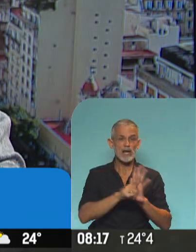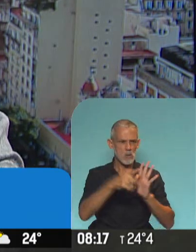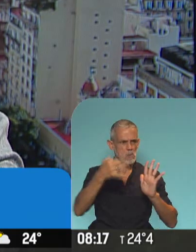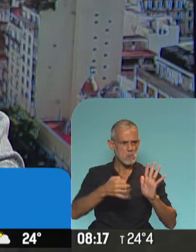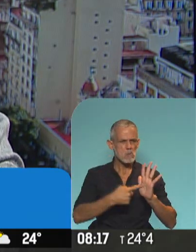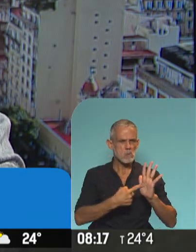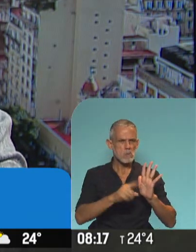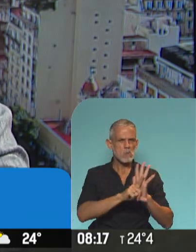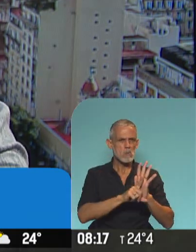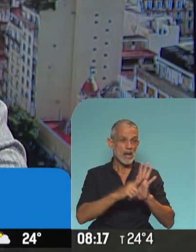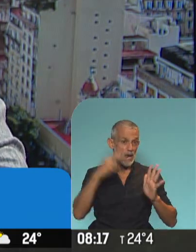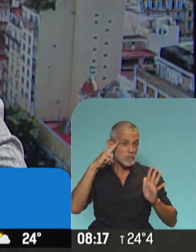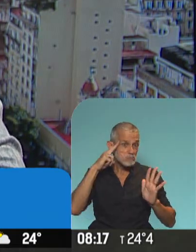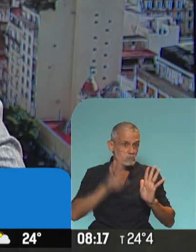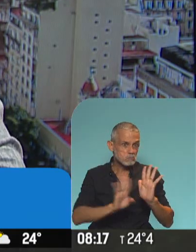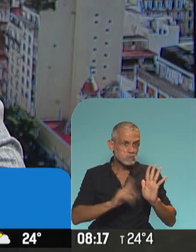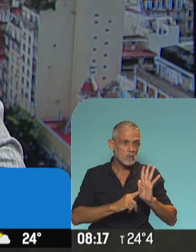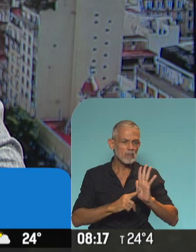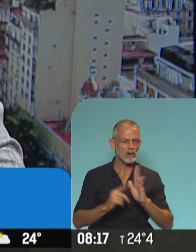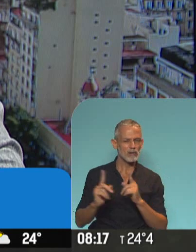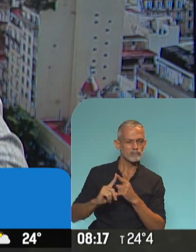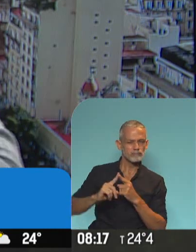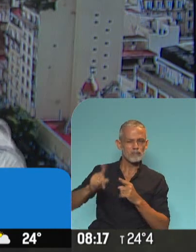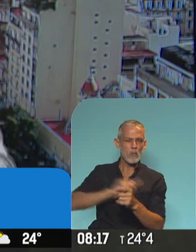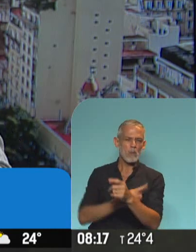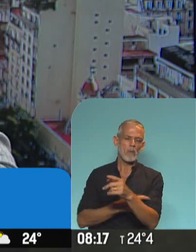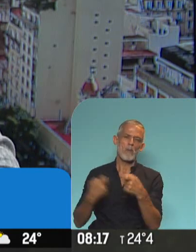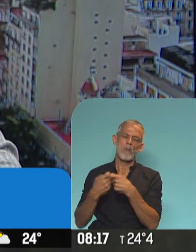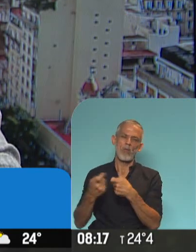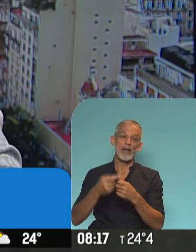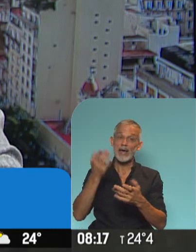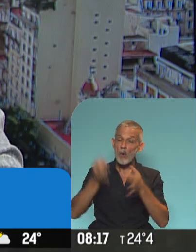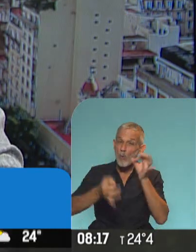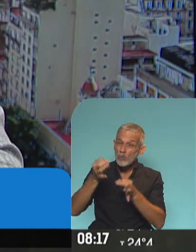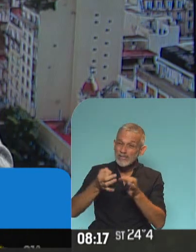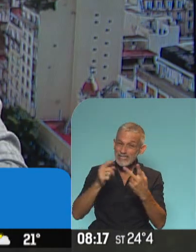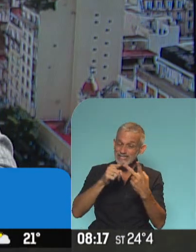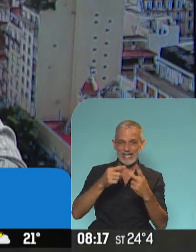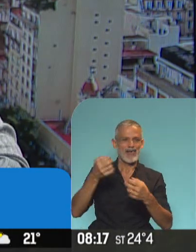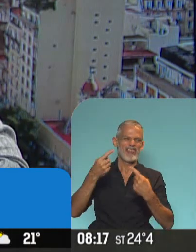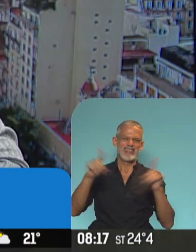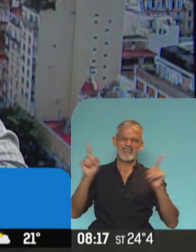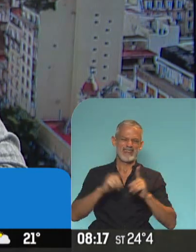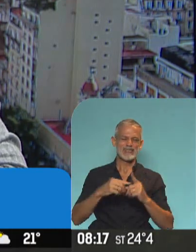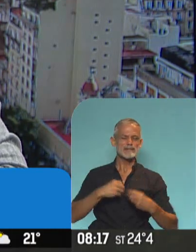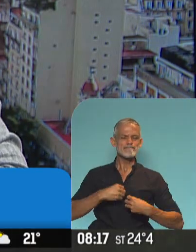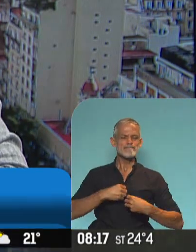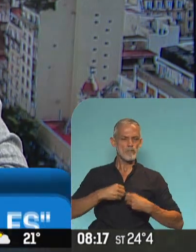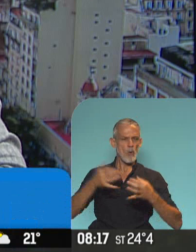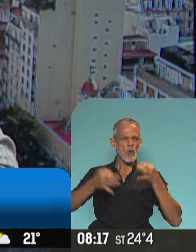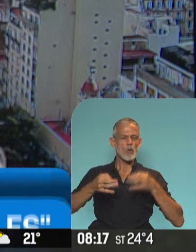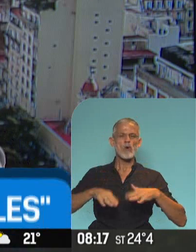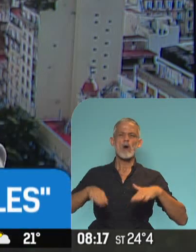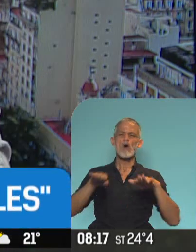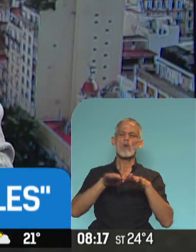última instancia están respondiendo a determinada línea de poder. Justicia es otra cosa. La justicia es una percepción.